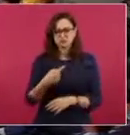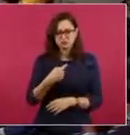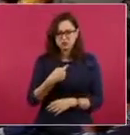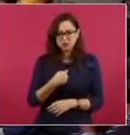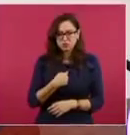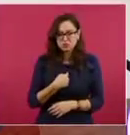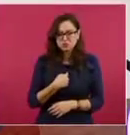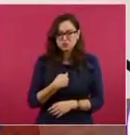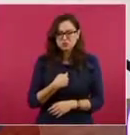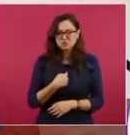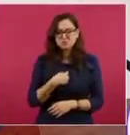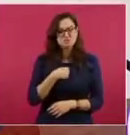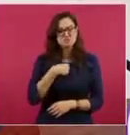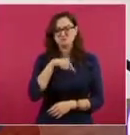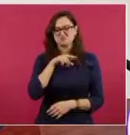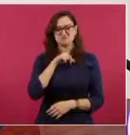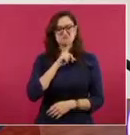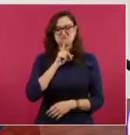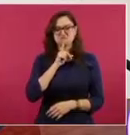de que haya masacres,